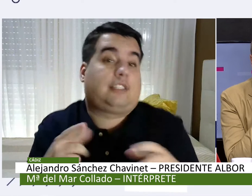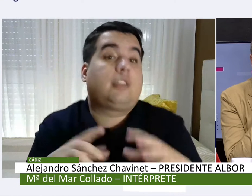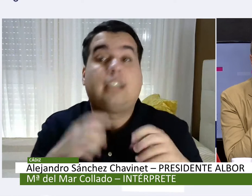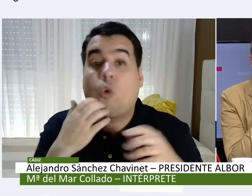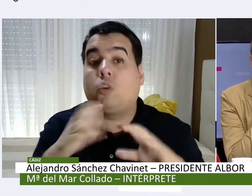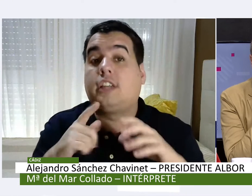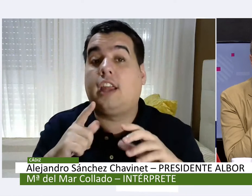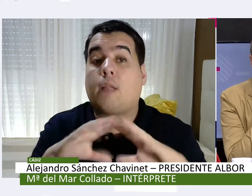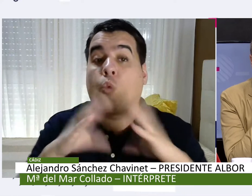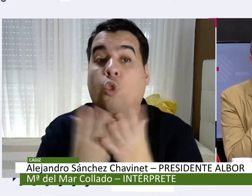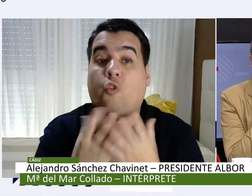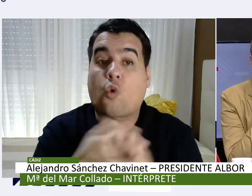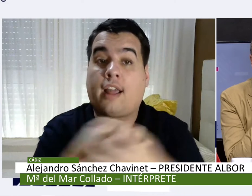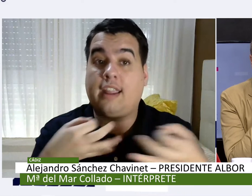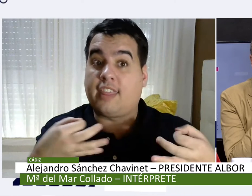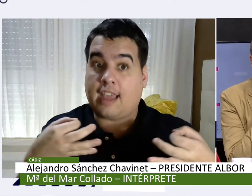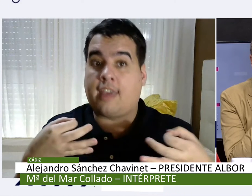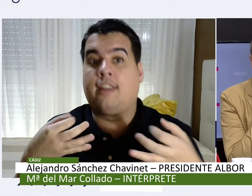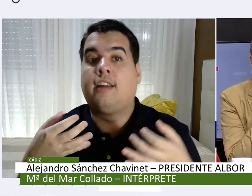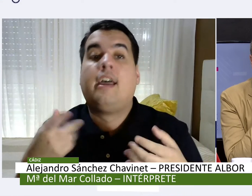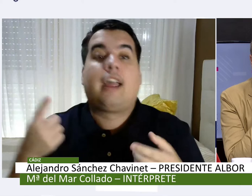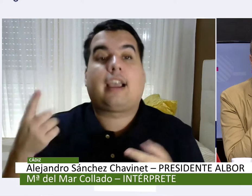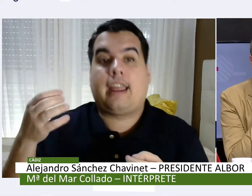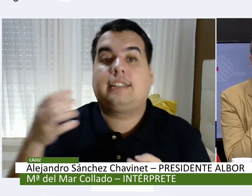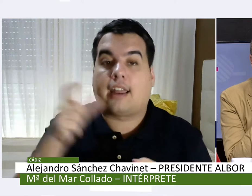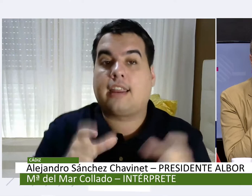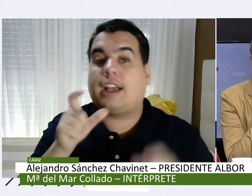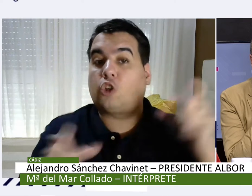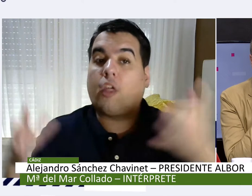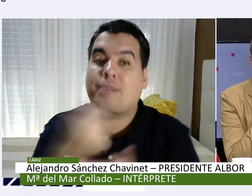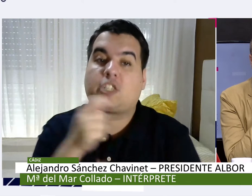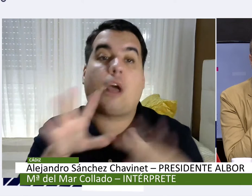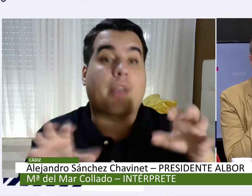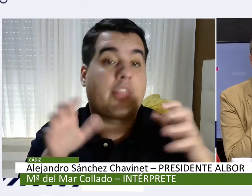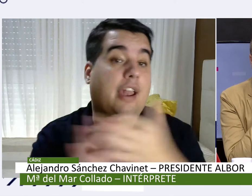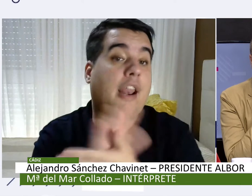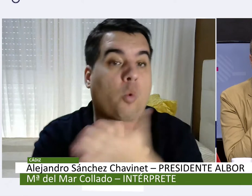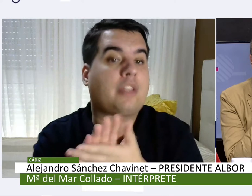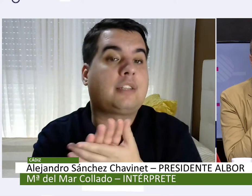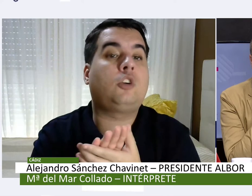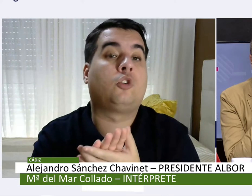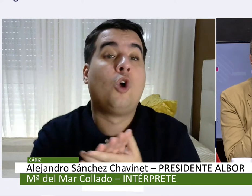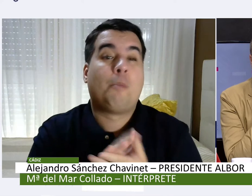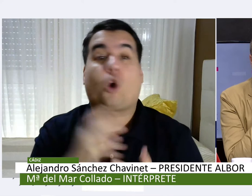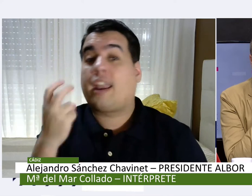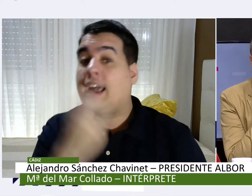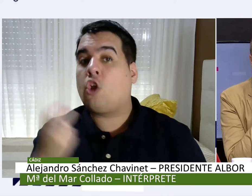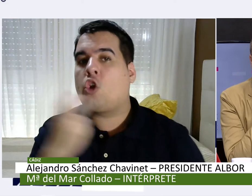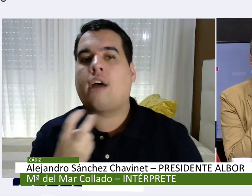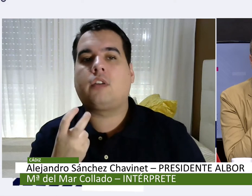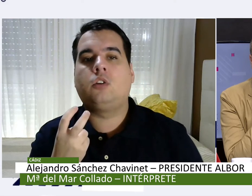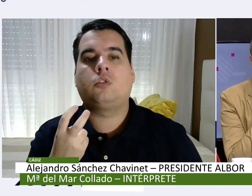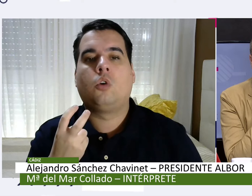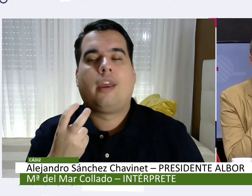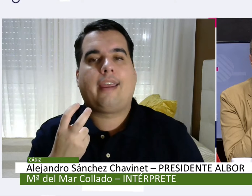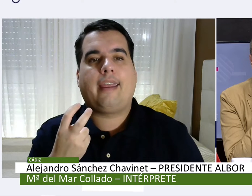sería, si el mundo fuera líder, sería que toda la persona aprendiera el nuevo huevecillo. Porque a menos